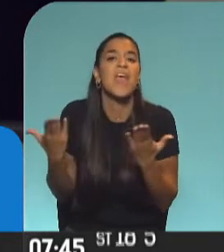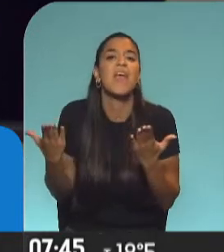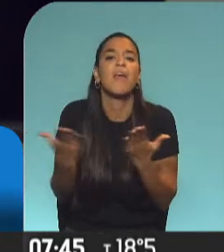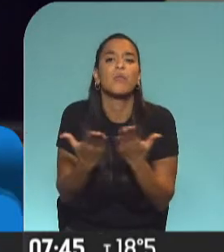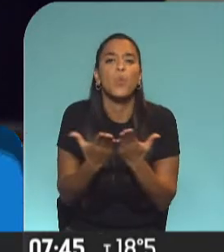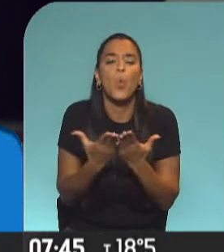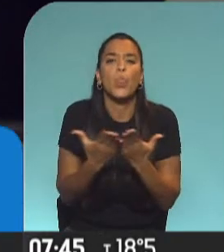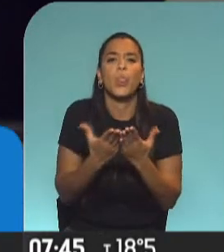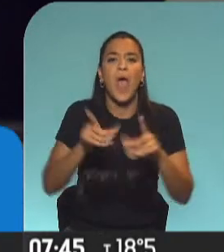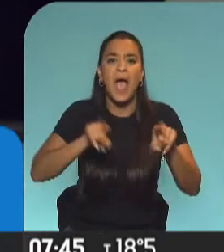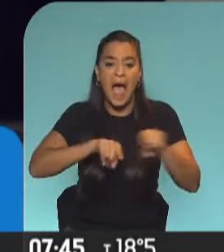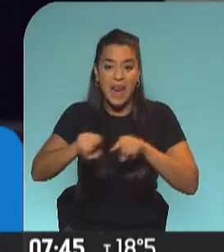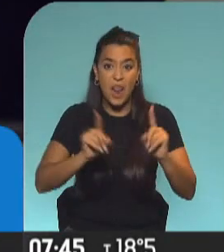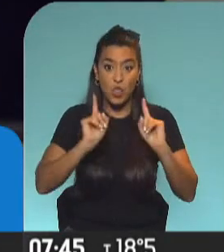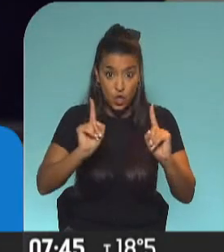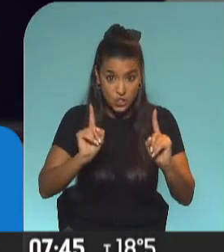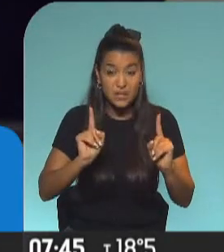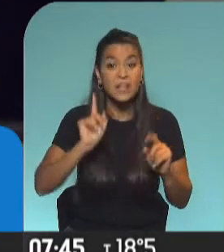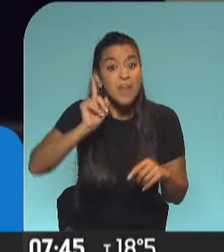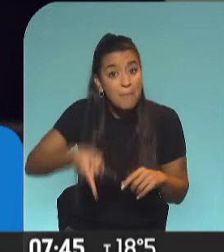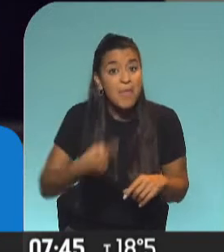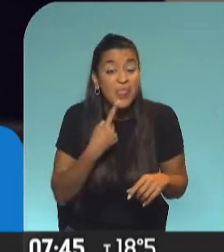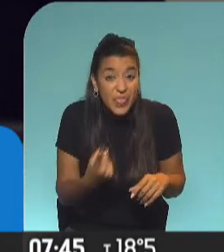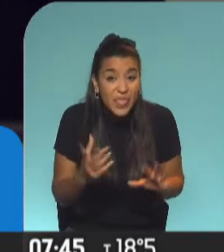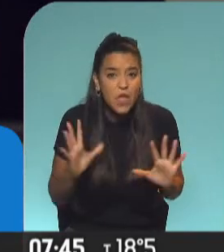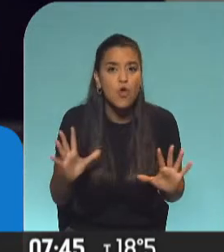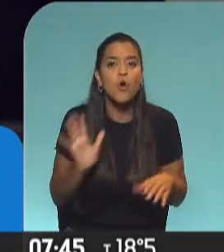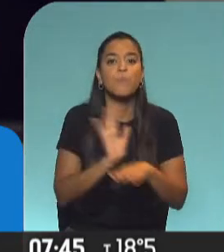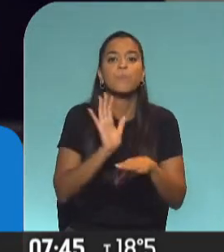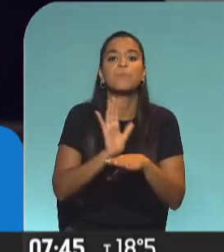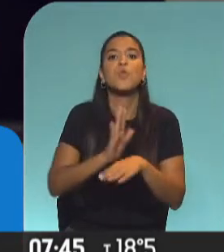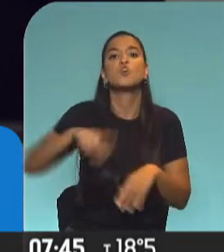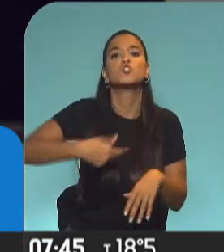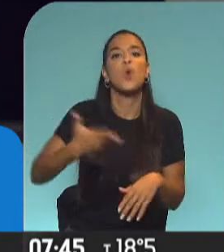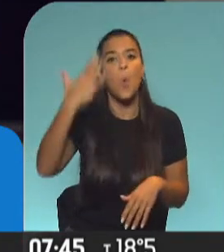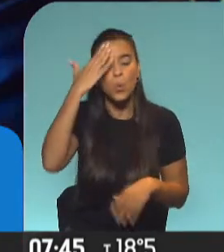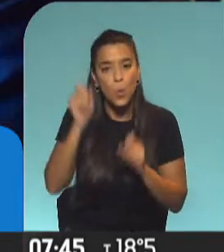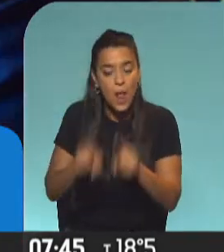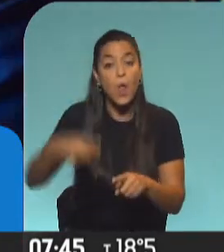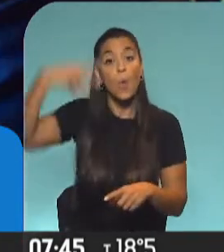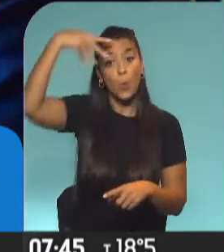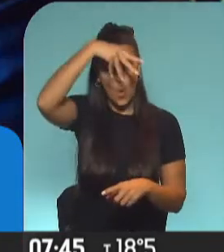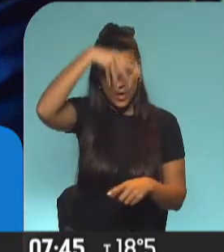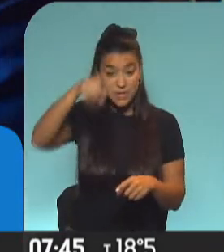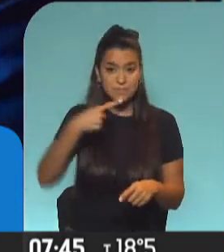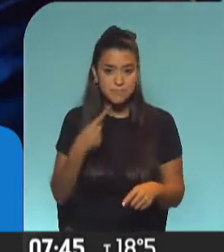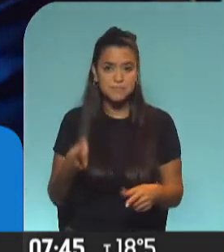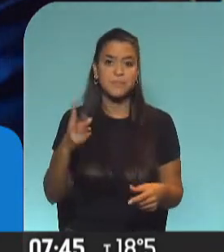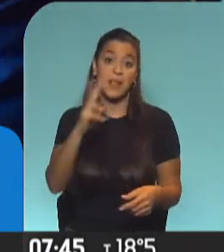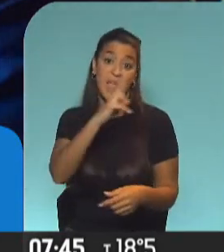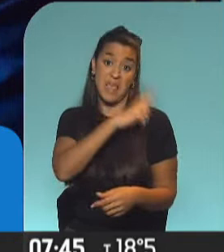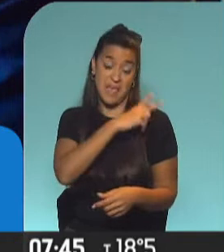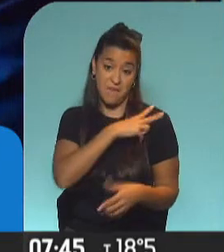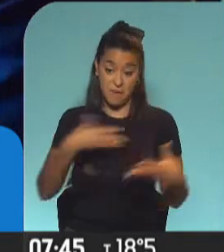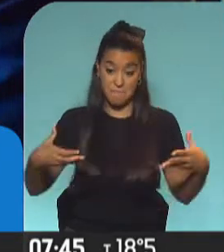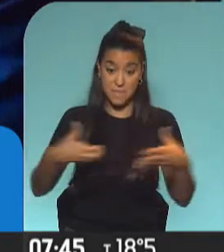la carrera de docentes. Es más, hasta habló de su nivel sociocultural. Patricia Bullrich en condición de jefa